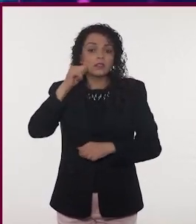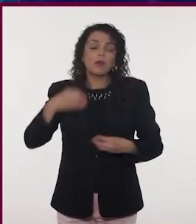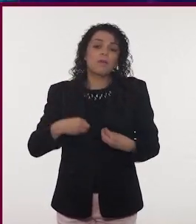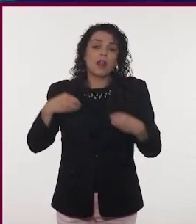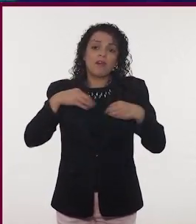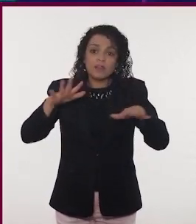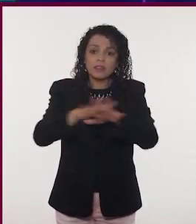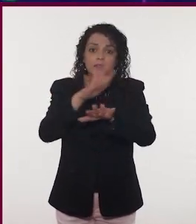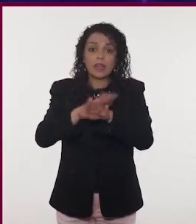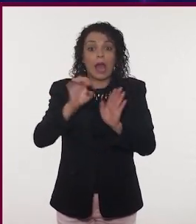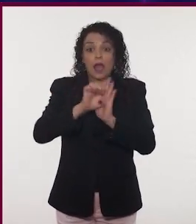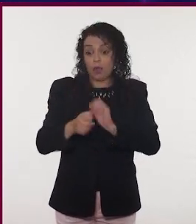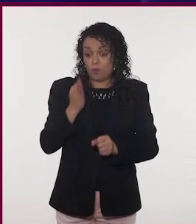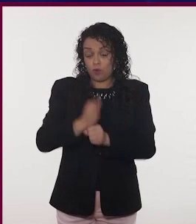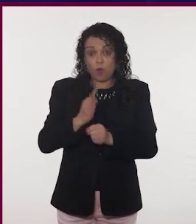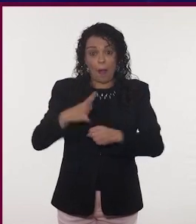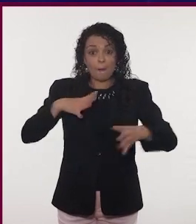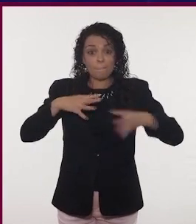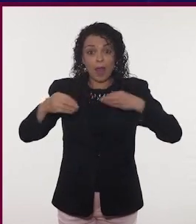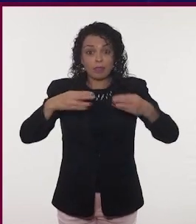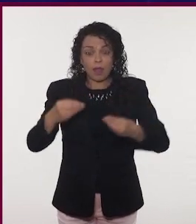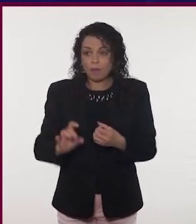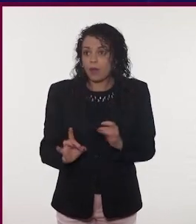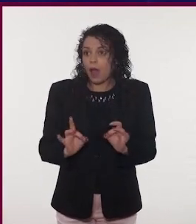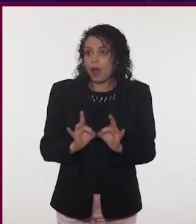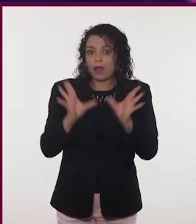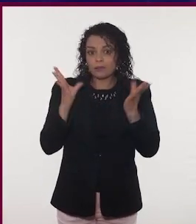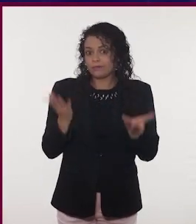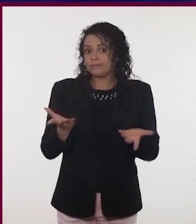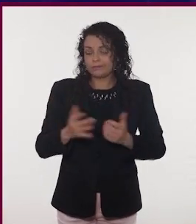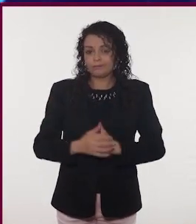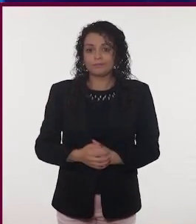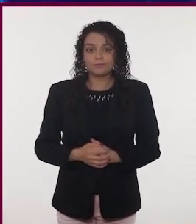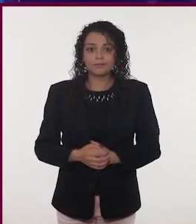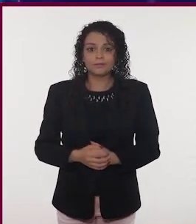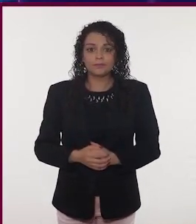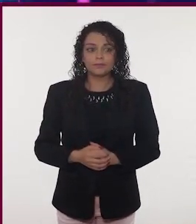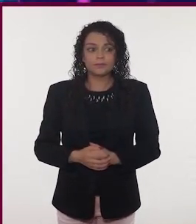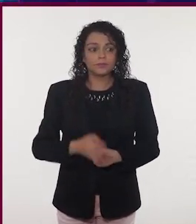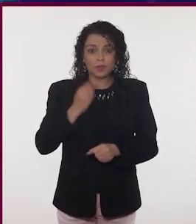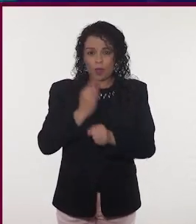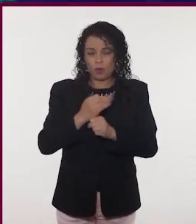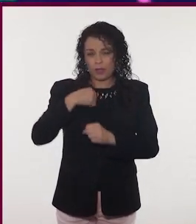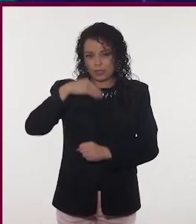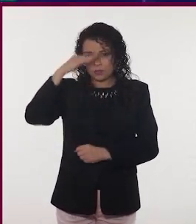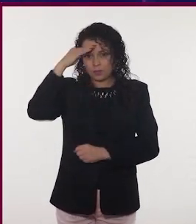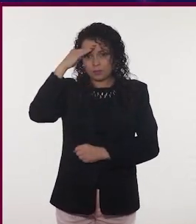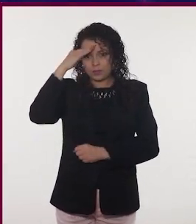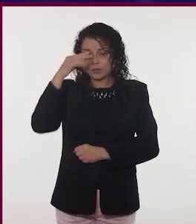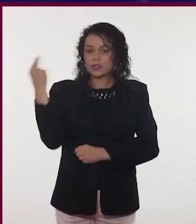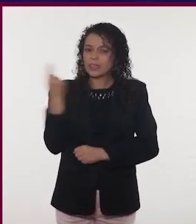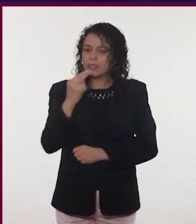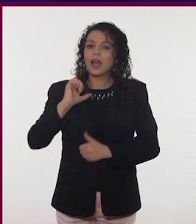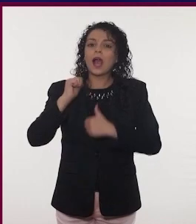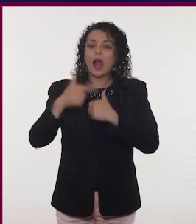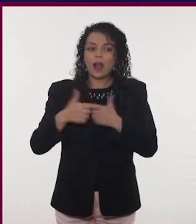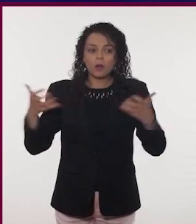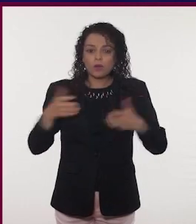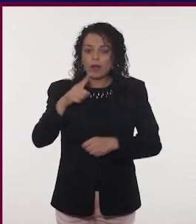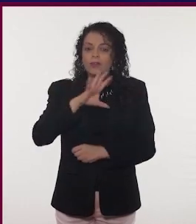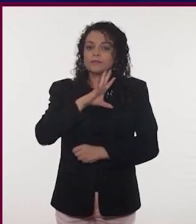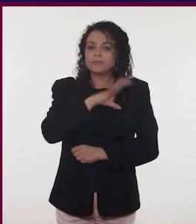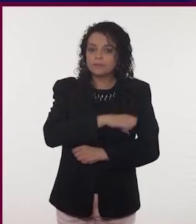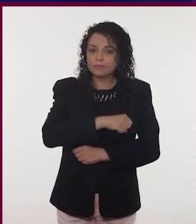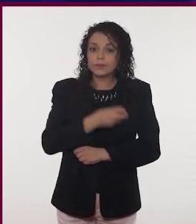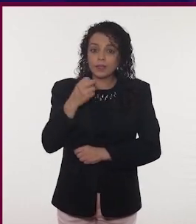pandemia nos lo ha enseñado. Yo creo que la clave es hacer algo que te guste. Mejor dedícate a lo que te